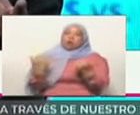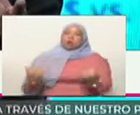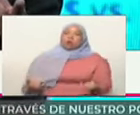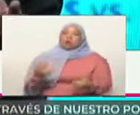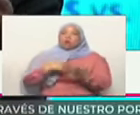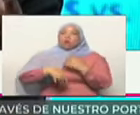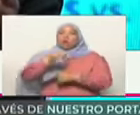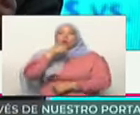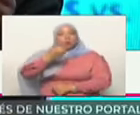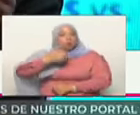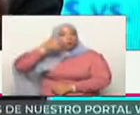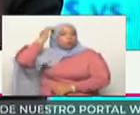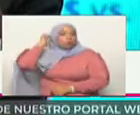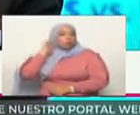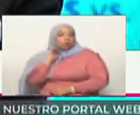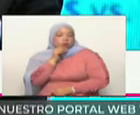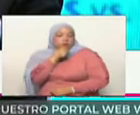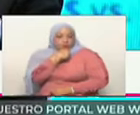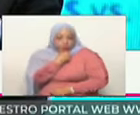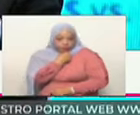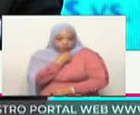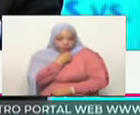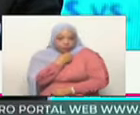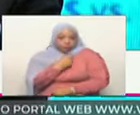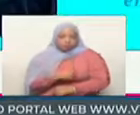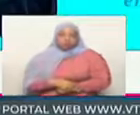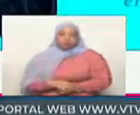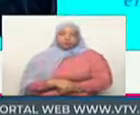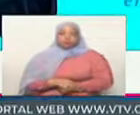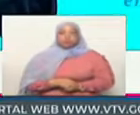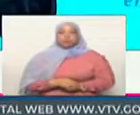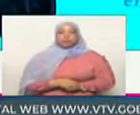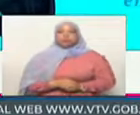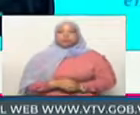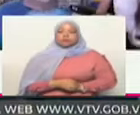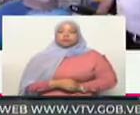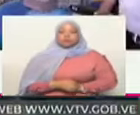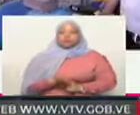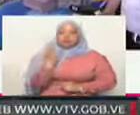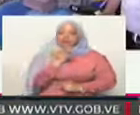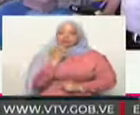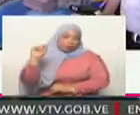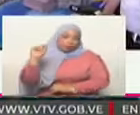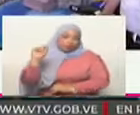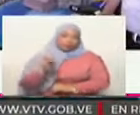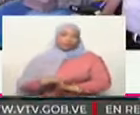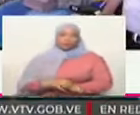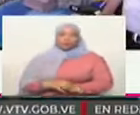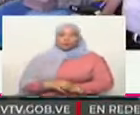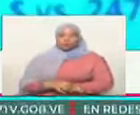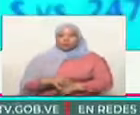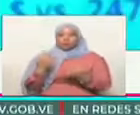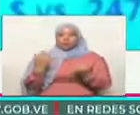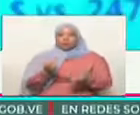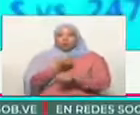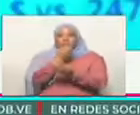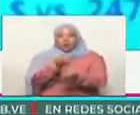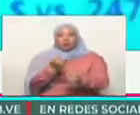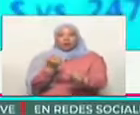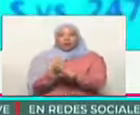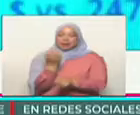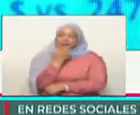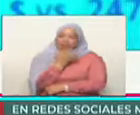Machado y del viejito gozón que está en Europa, González Urrutia. Con este comentario